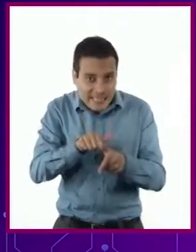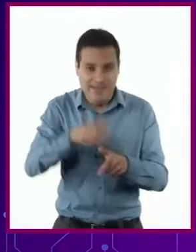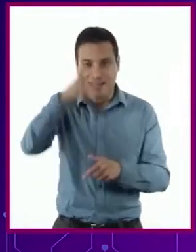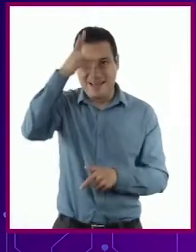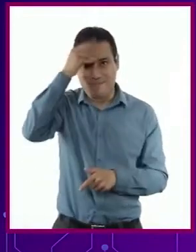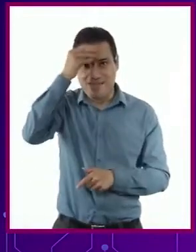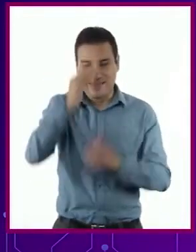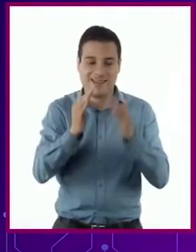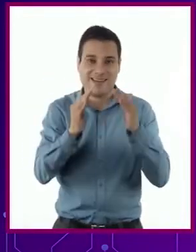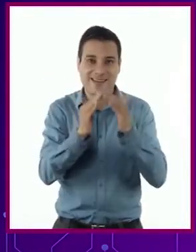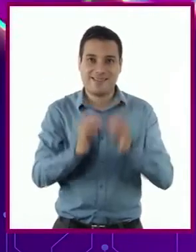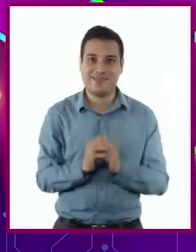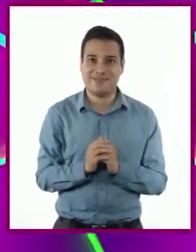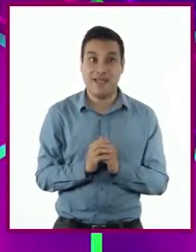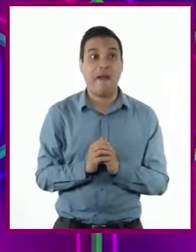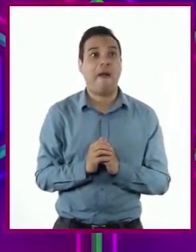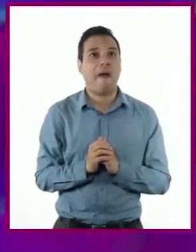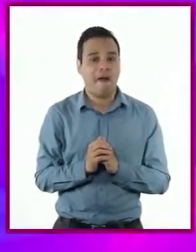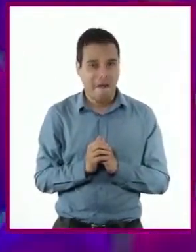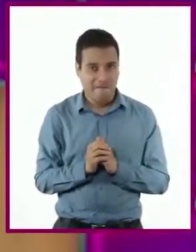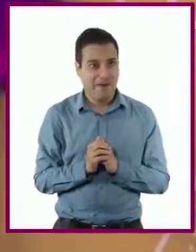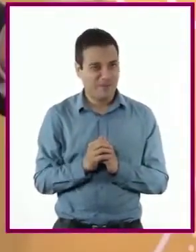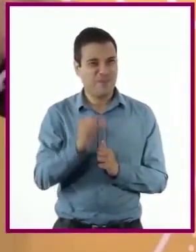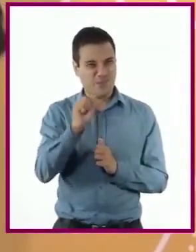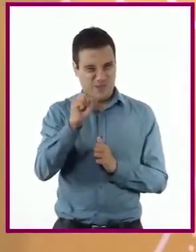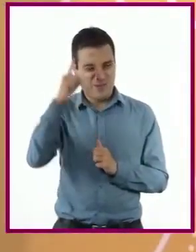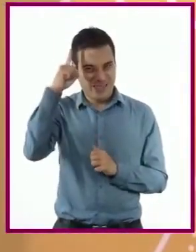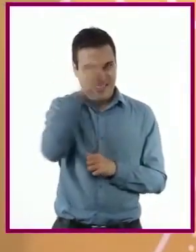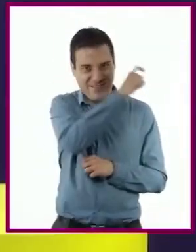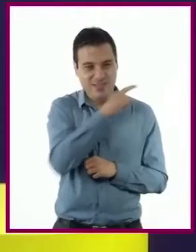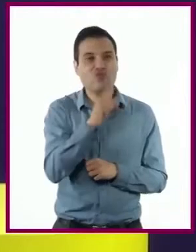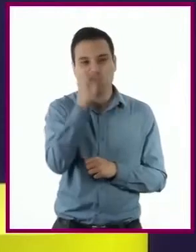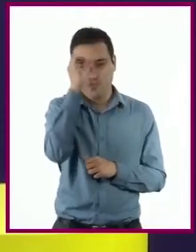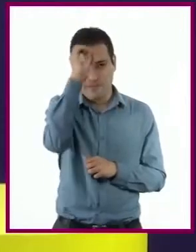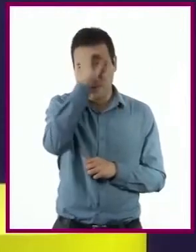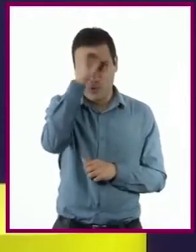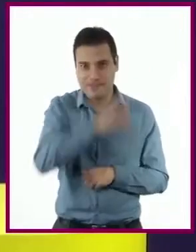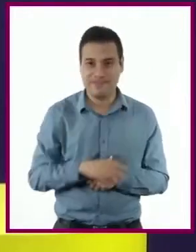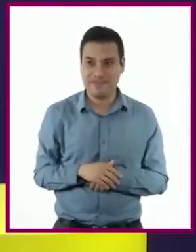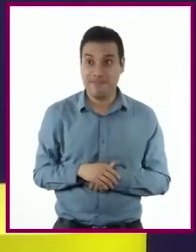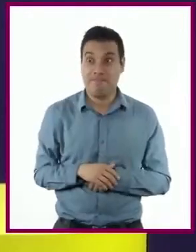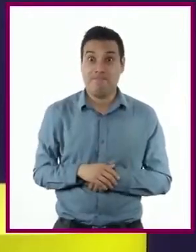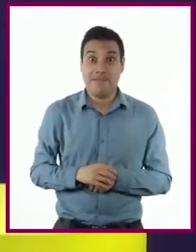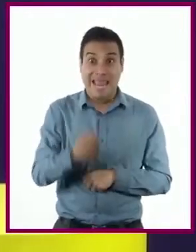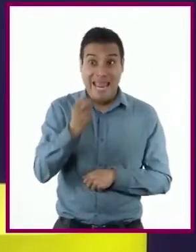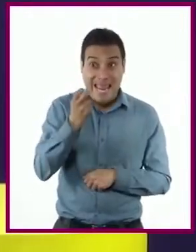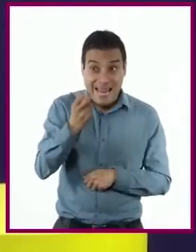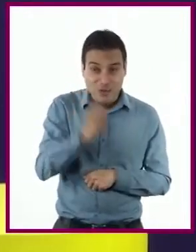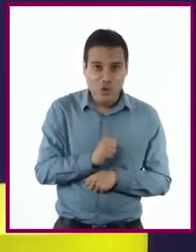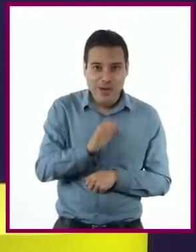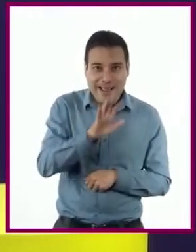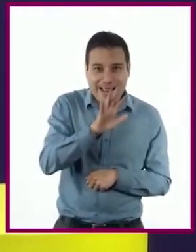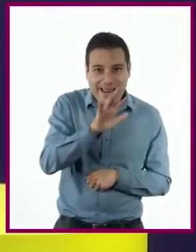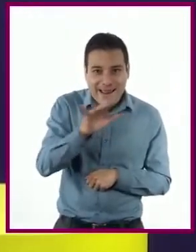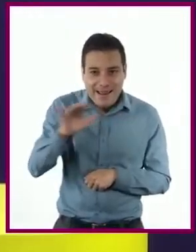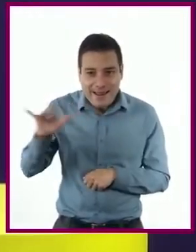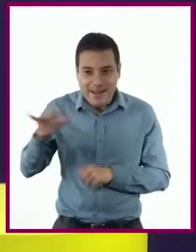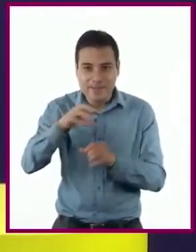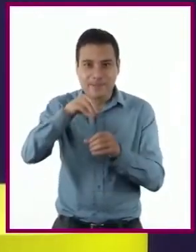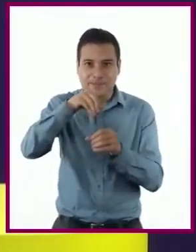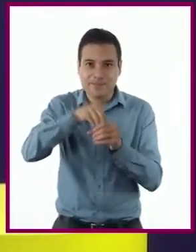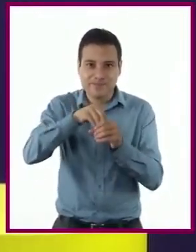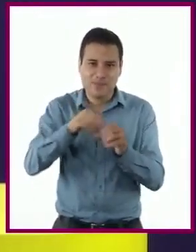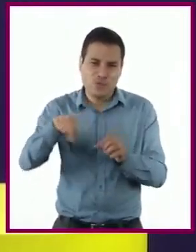Casa. Vaya, sí costó algo de trabajo, Leslie. ¿Qué opinas al respecto? Maestro, este mensaje encriptado puede verse difícil